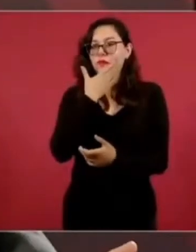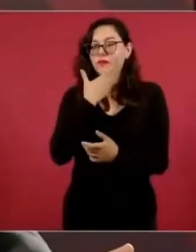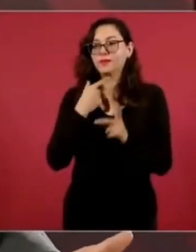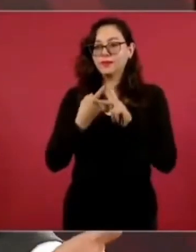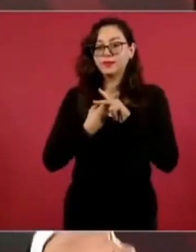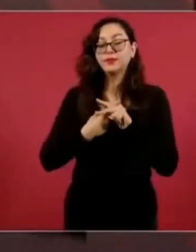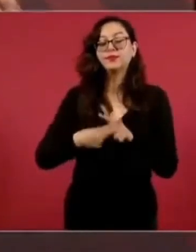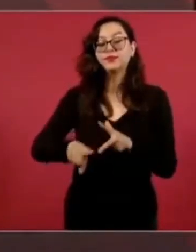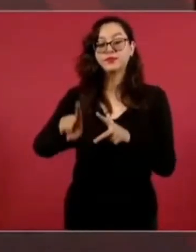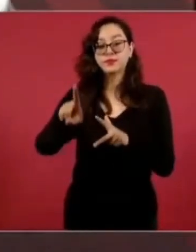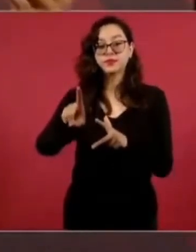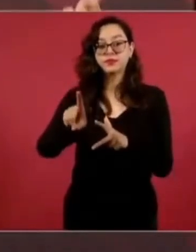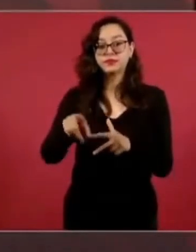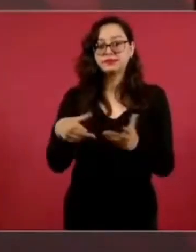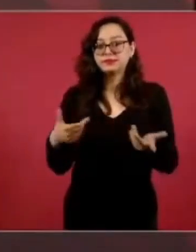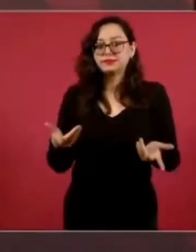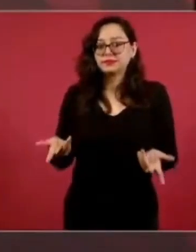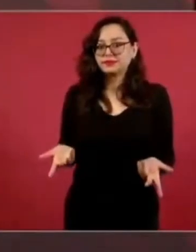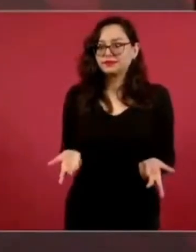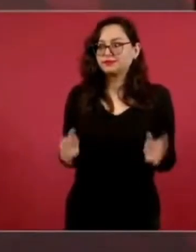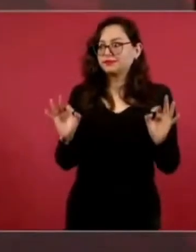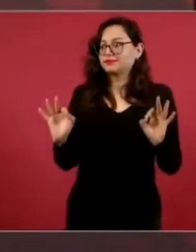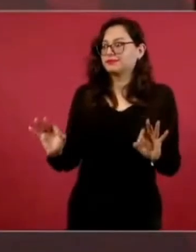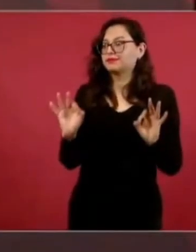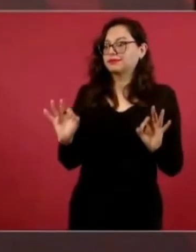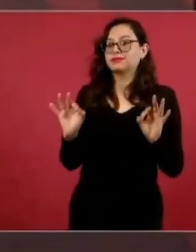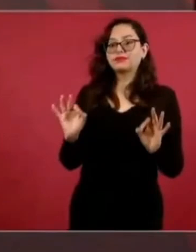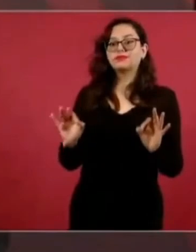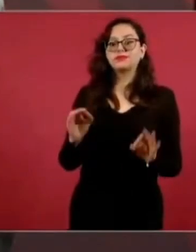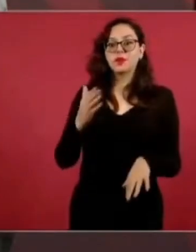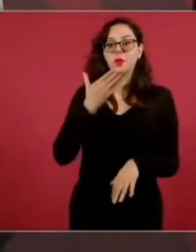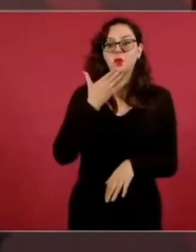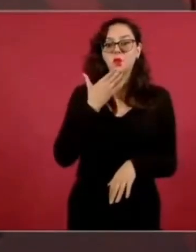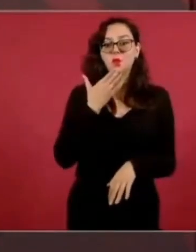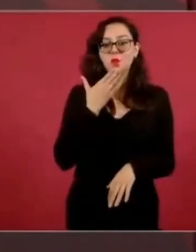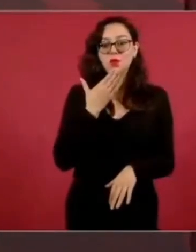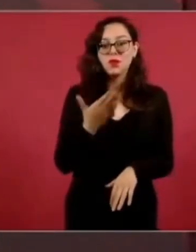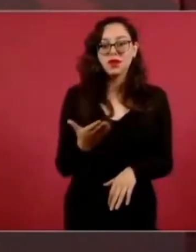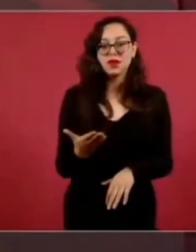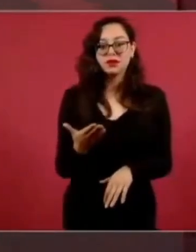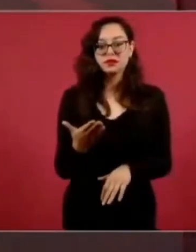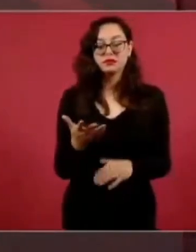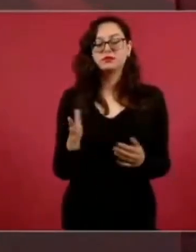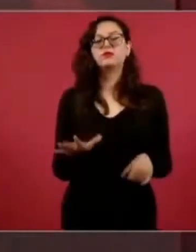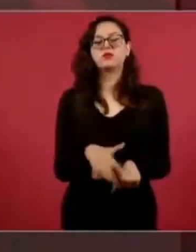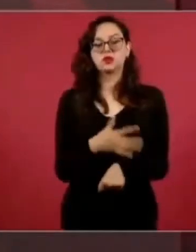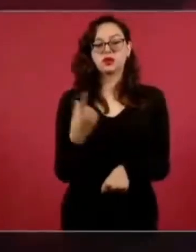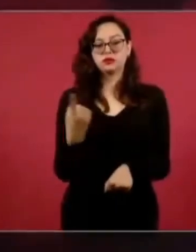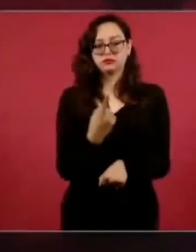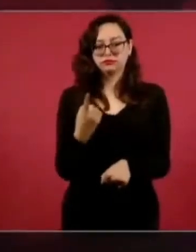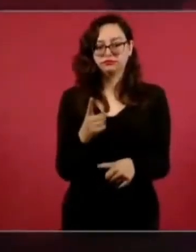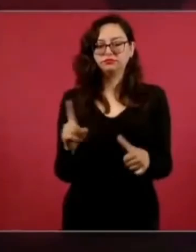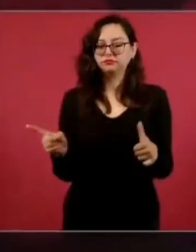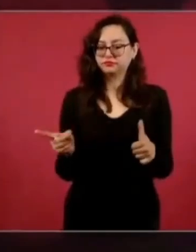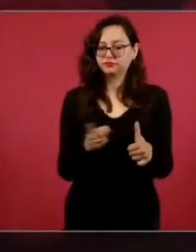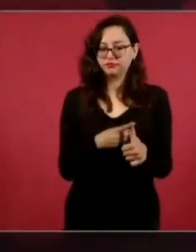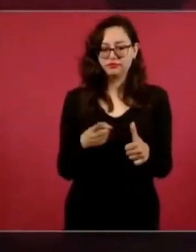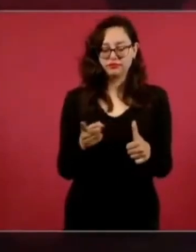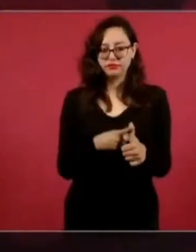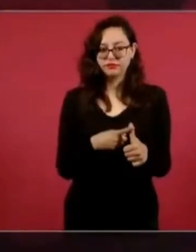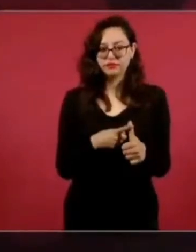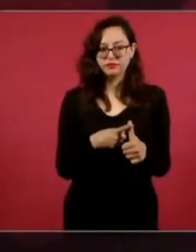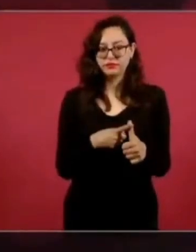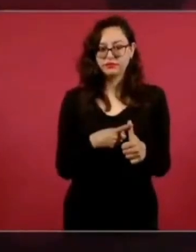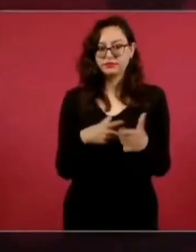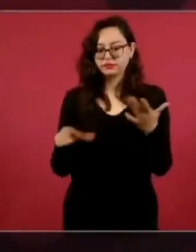Y funcionó. Para empezar, se construyeron miles